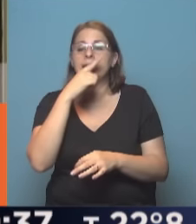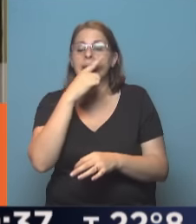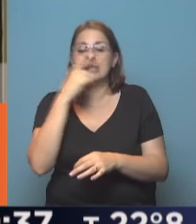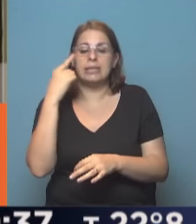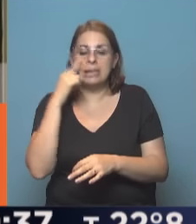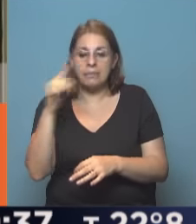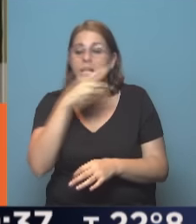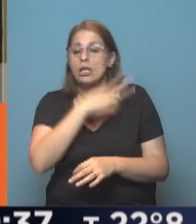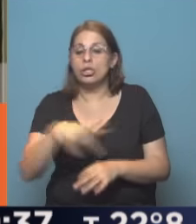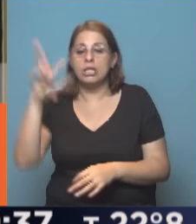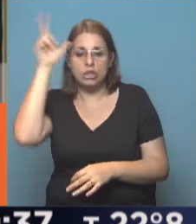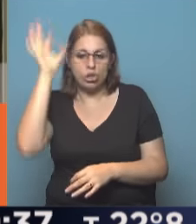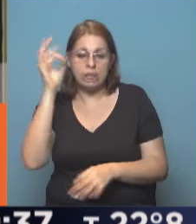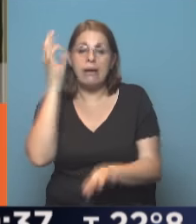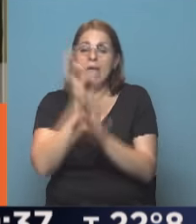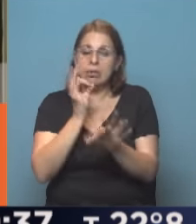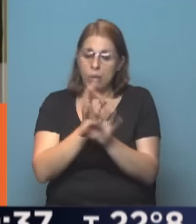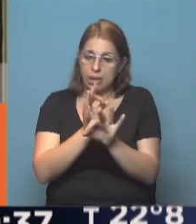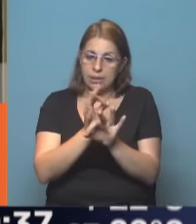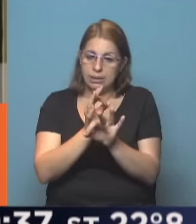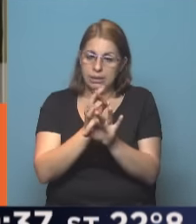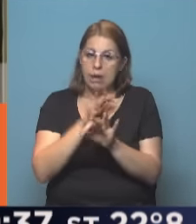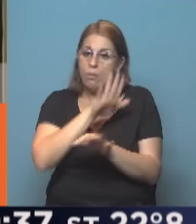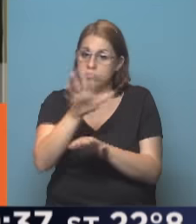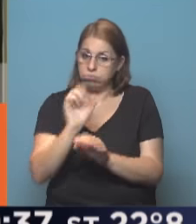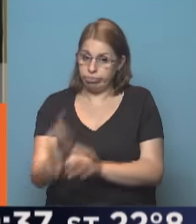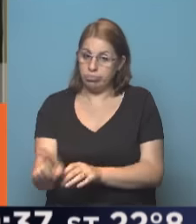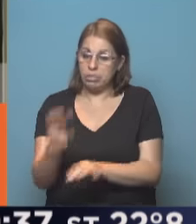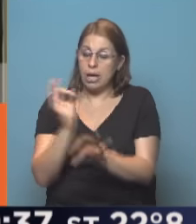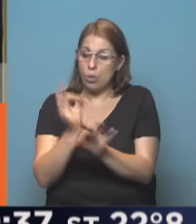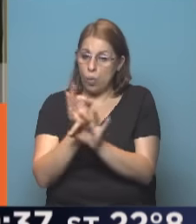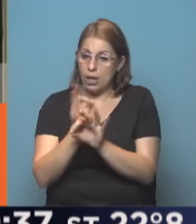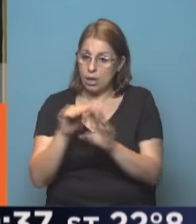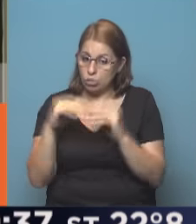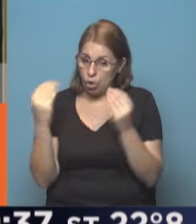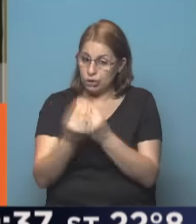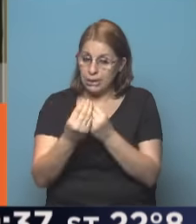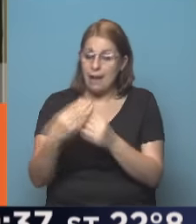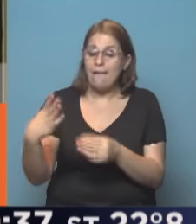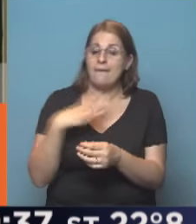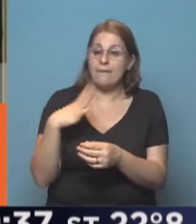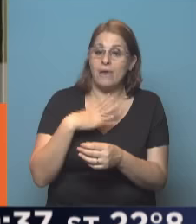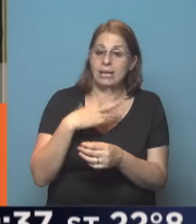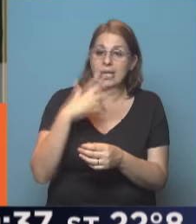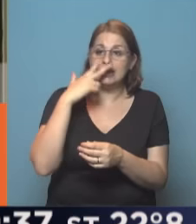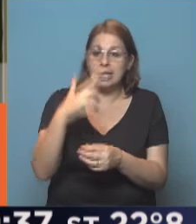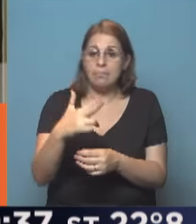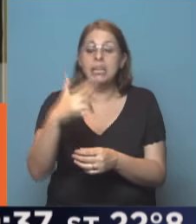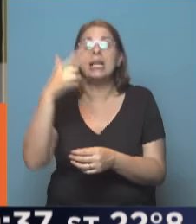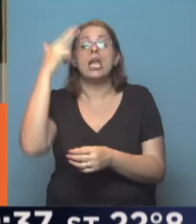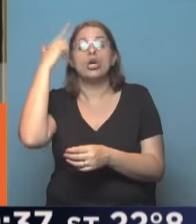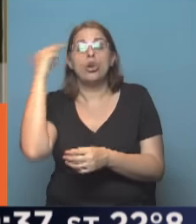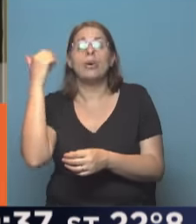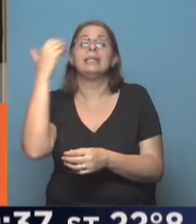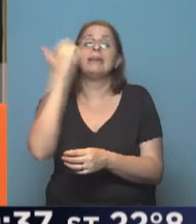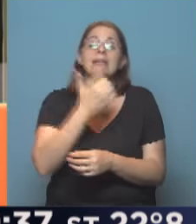13.280 para ser precisos, y de esa población faltaron 3.096 escuelas.